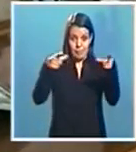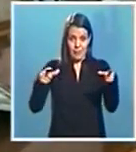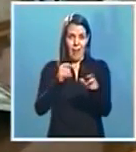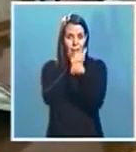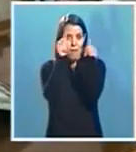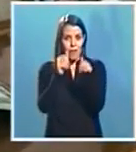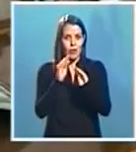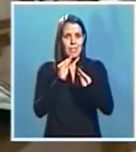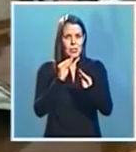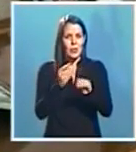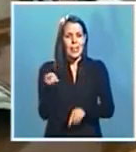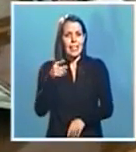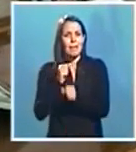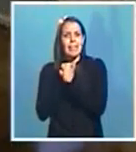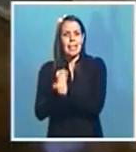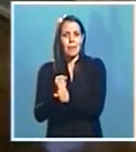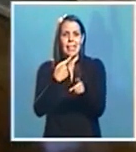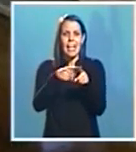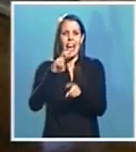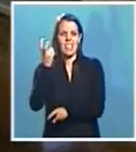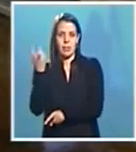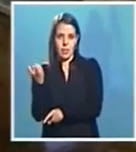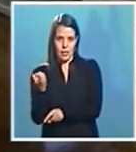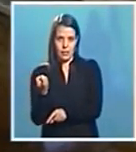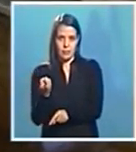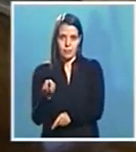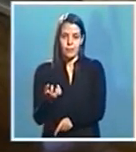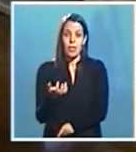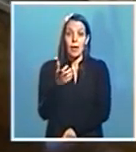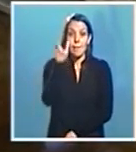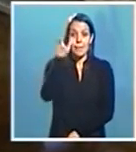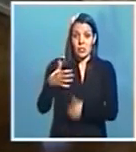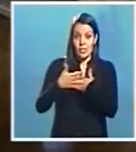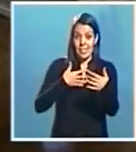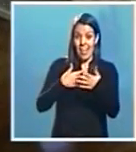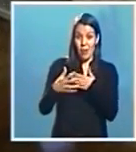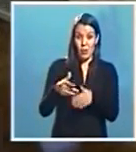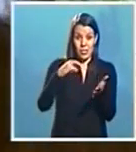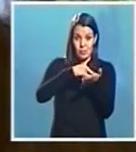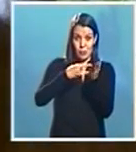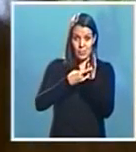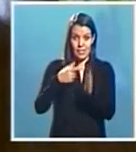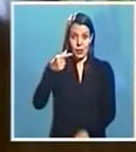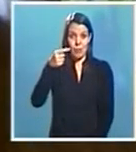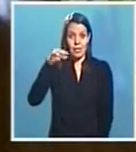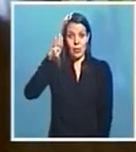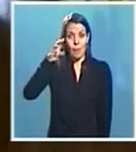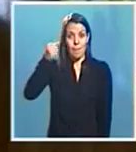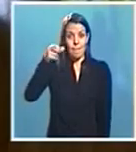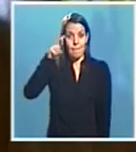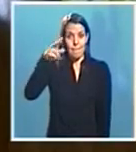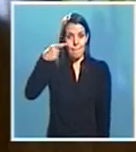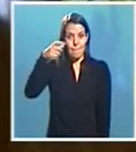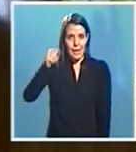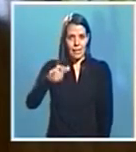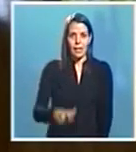que se van desenvolver foron decisivas para definir o edificio. Os autores do proxecto, o arquitecto lucense Marcos Parga e Idoia Otegui, decidiron dividir o